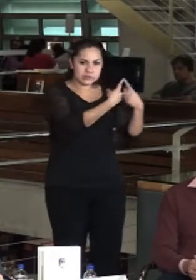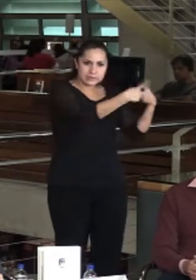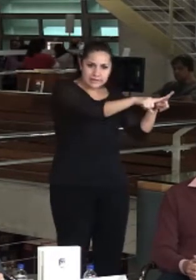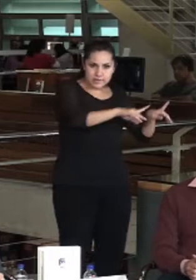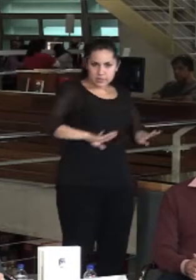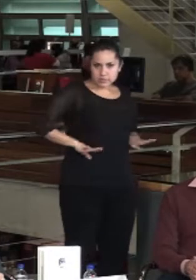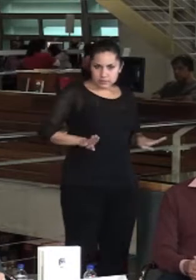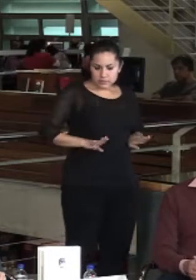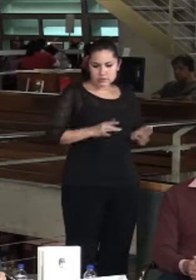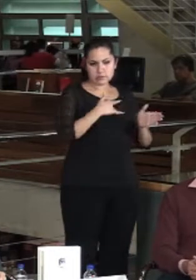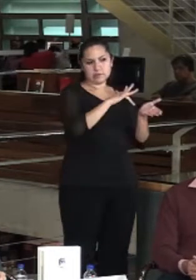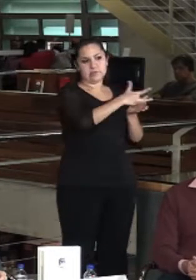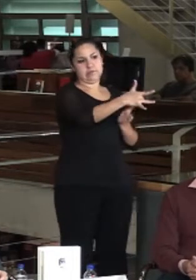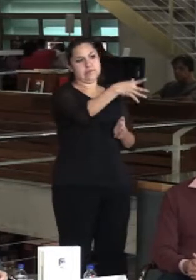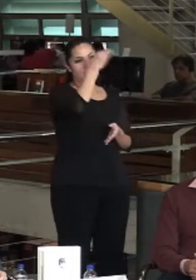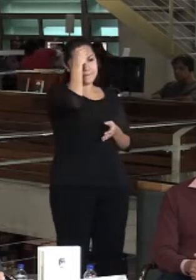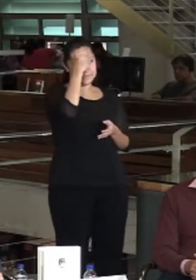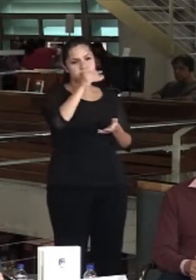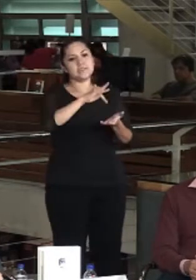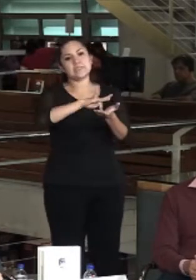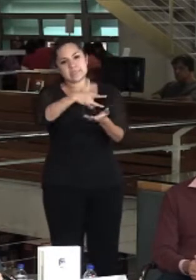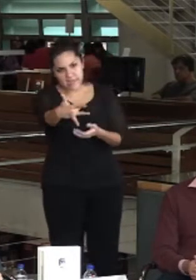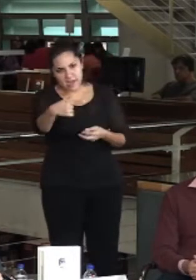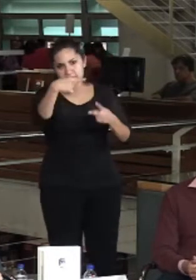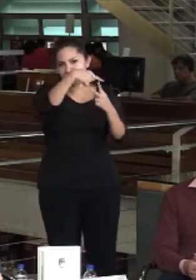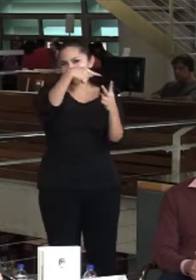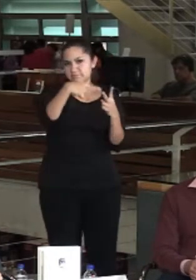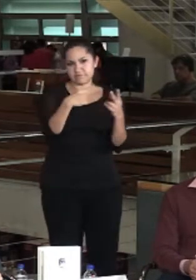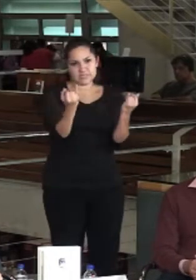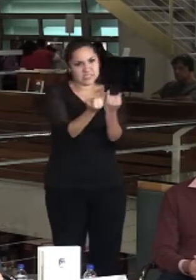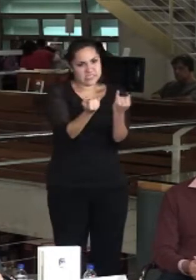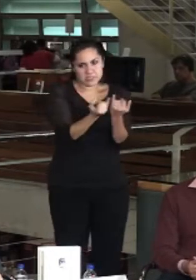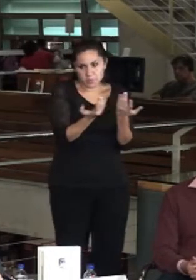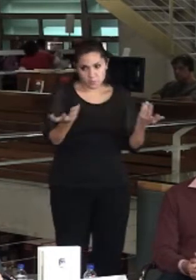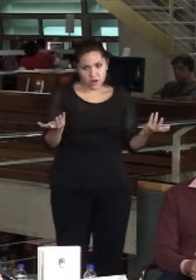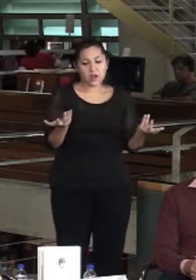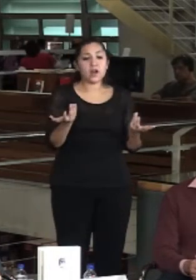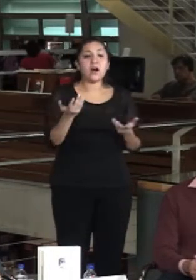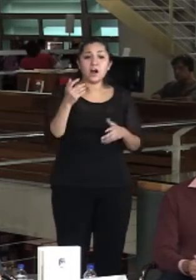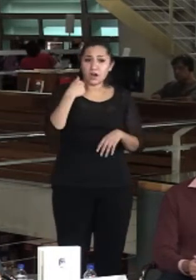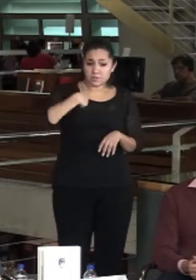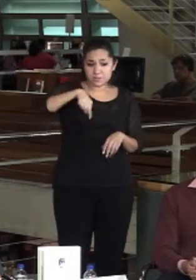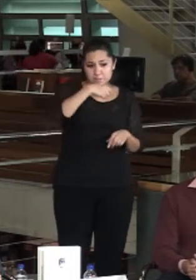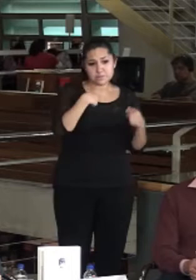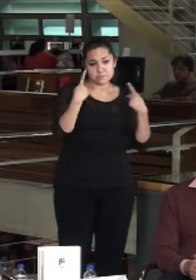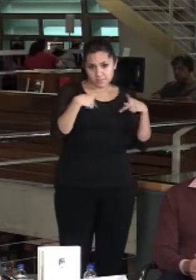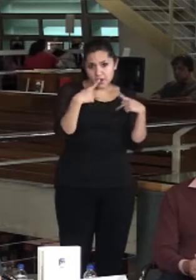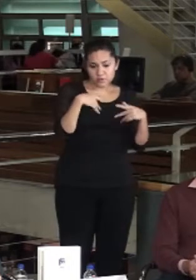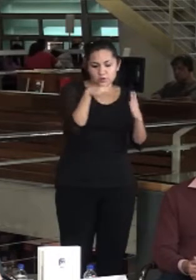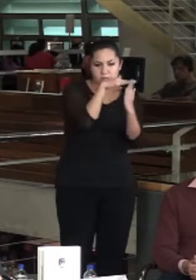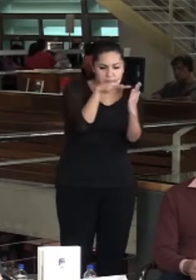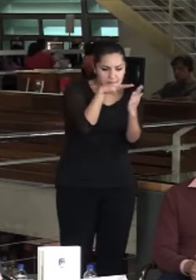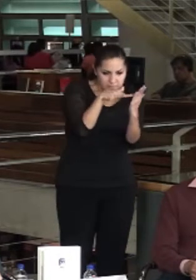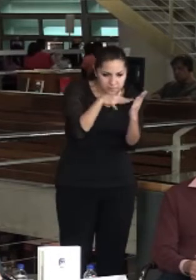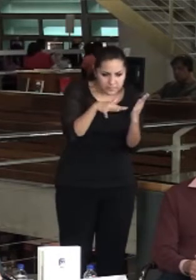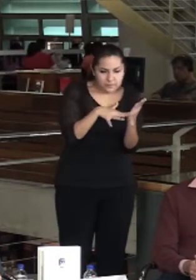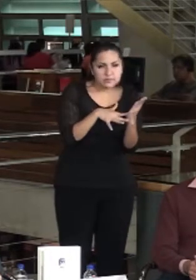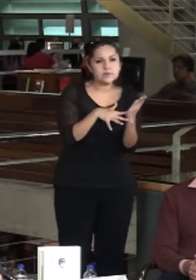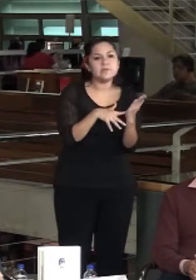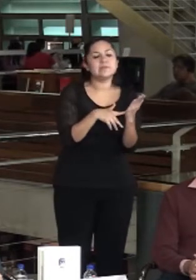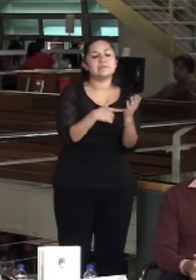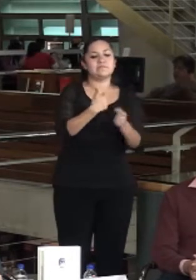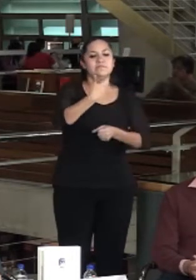mi libro no hay muchas cosas que en las que uno se reconoce como persona como ser